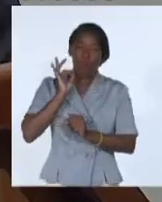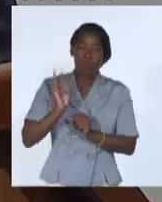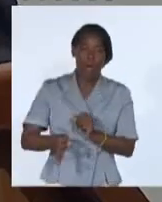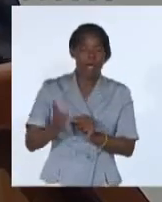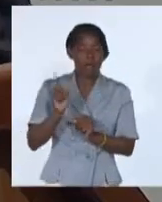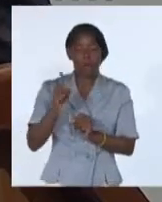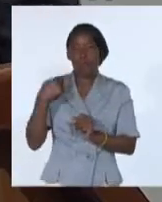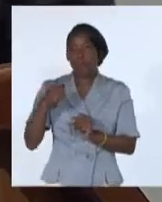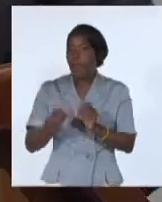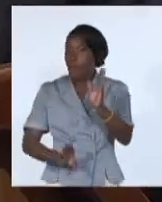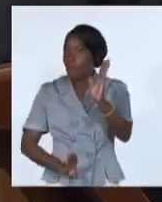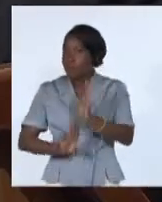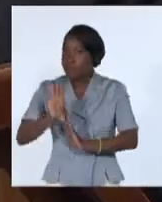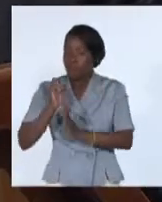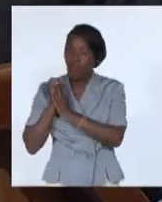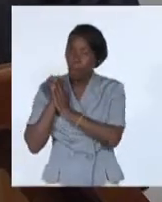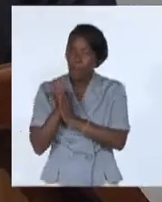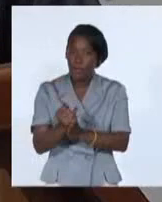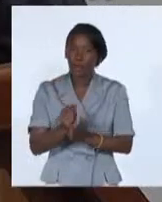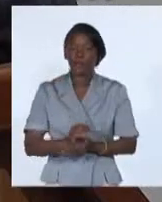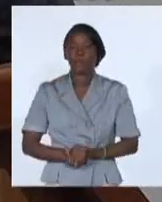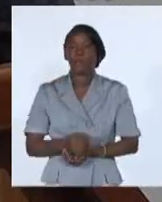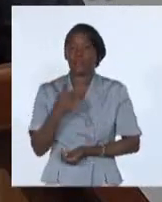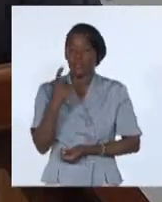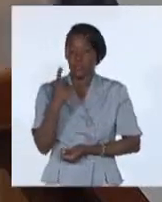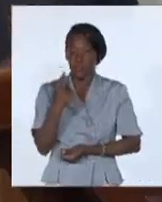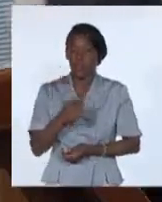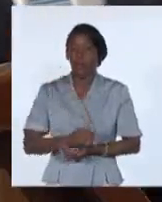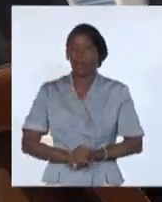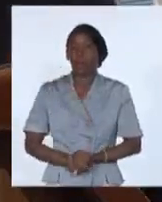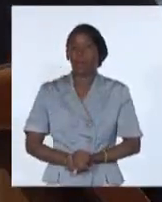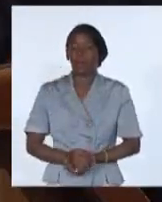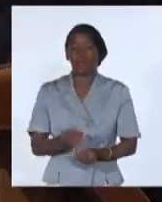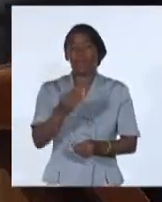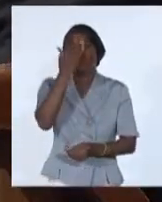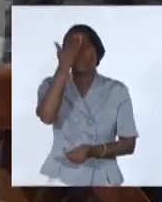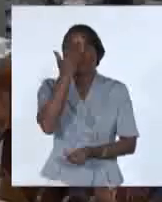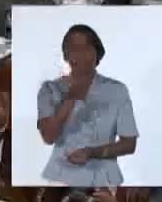humanidad y no solamente para los privilegiados. Muchísimas gracias.